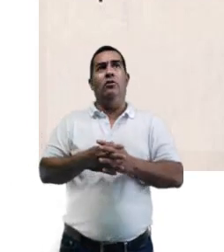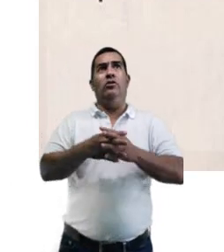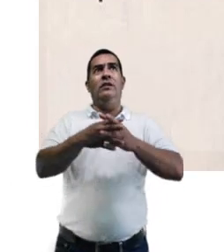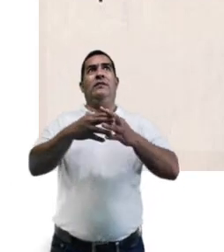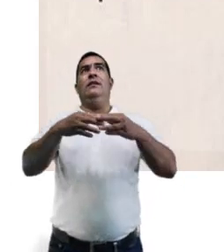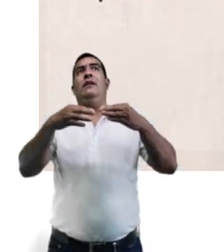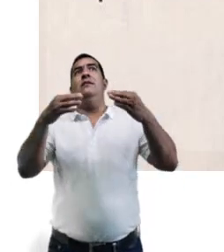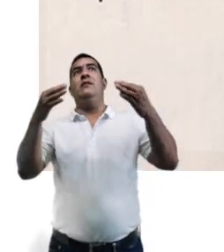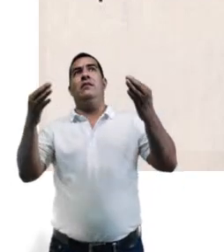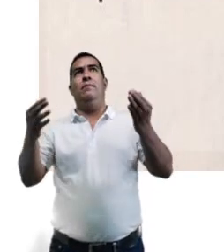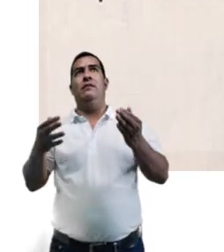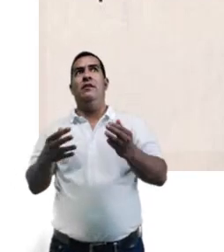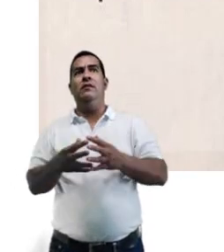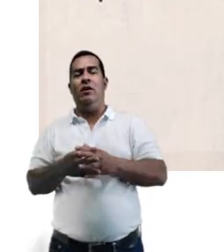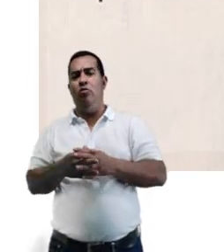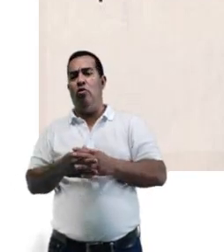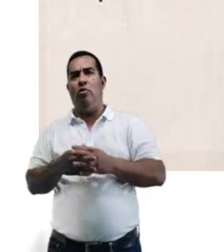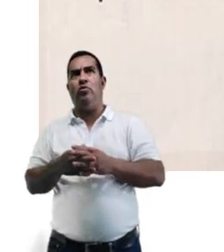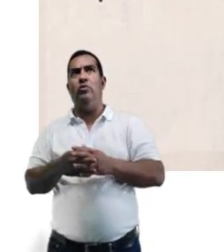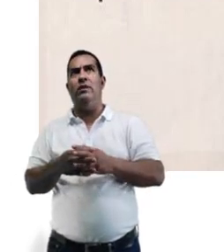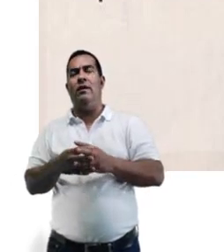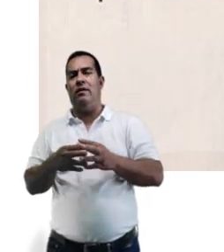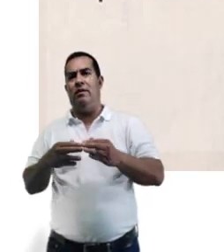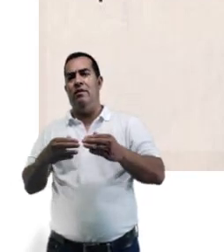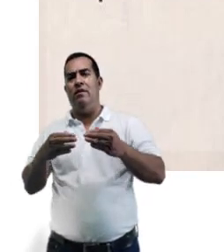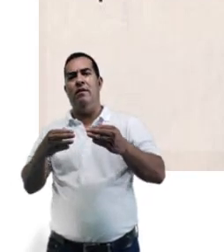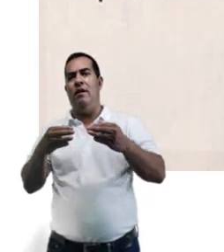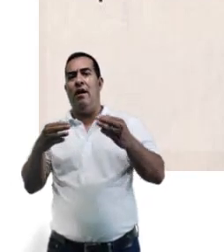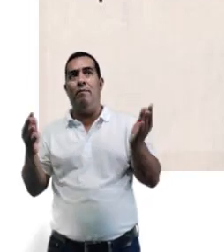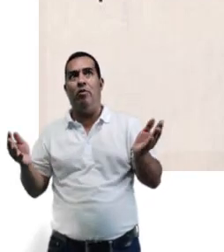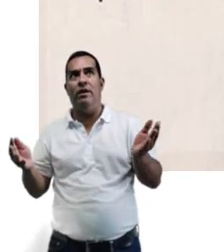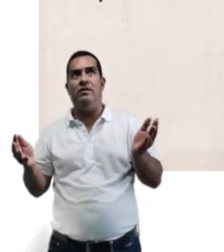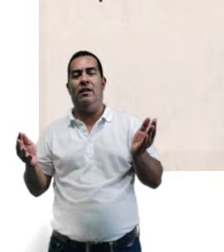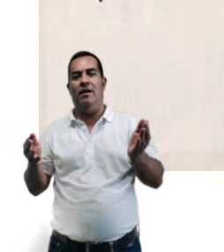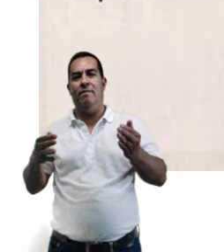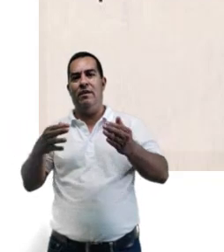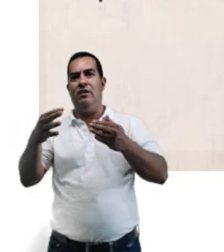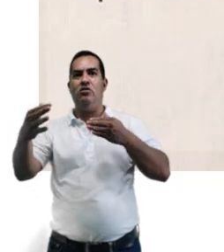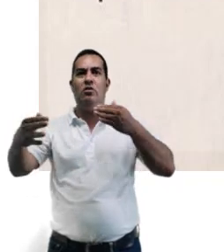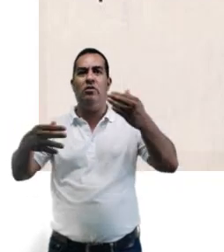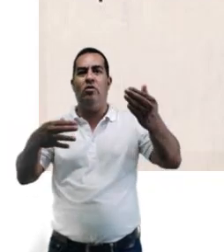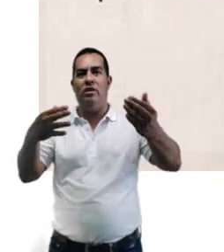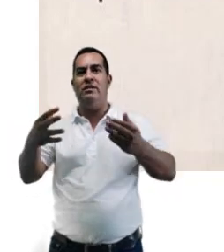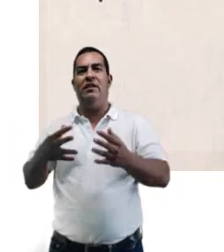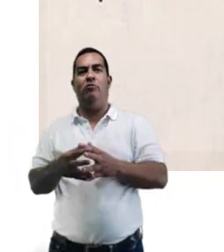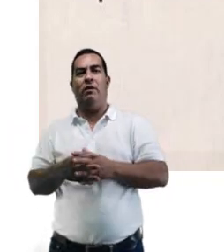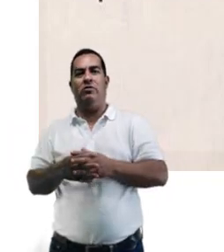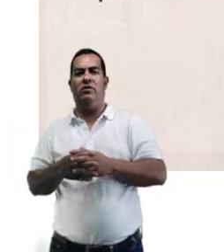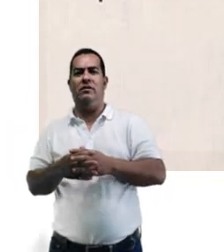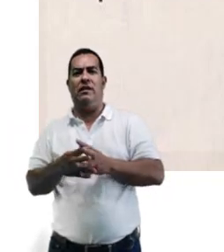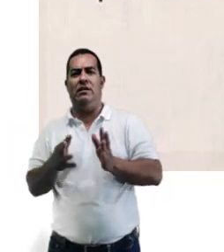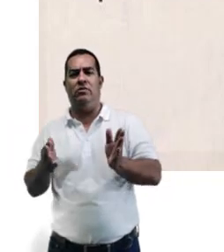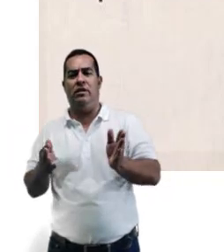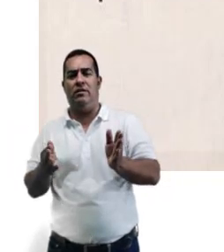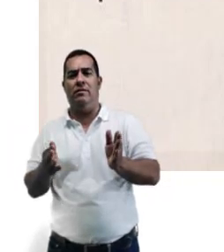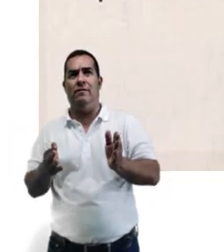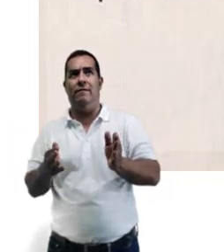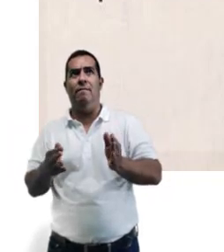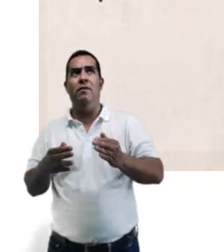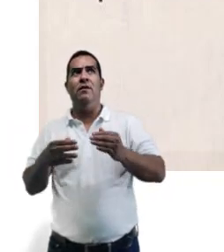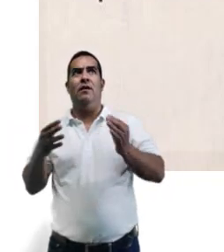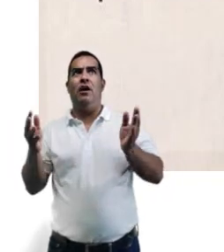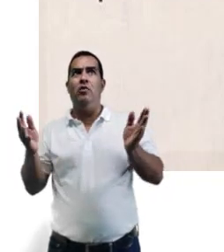También se nos dice que si se te presenta una oportunidad, aprovecha. Eso nos dicen las personas en la